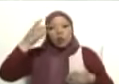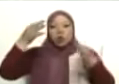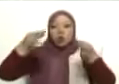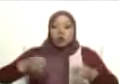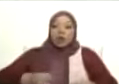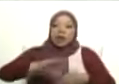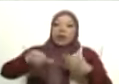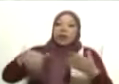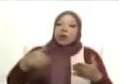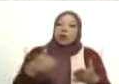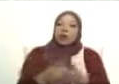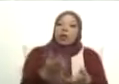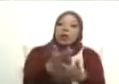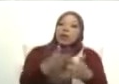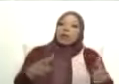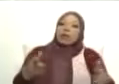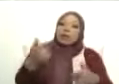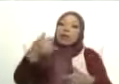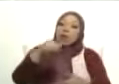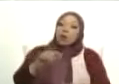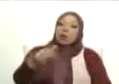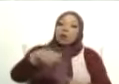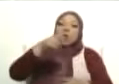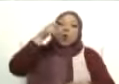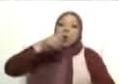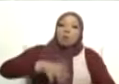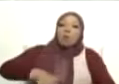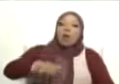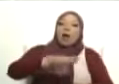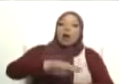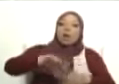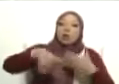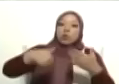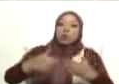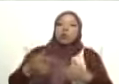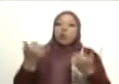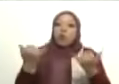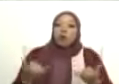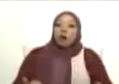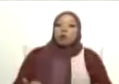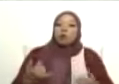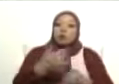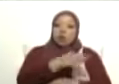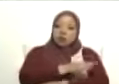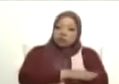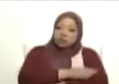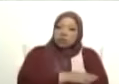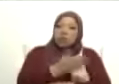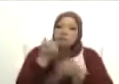ratificación nacional, de soberanía nacional, y el pueblo lo ha hecho por todo lo alto. Yo quisiera